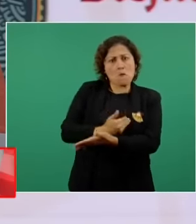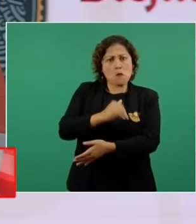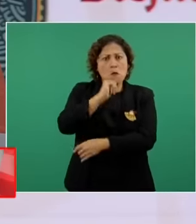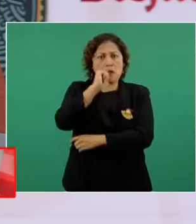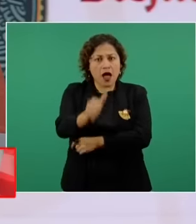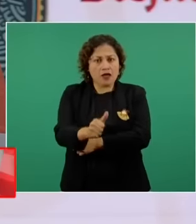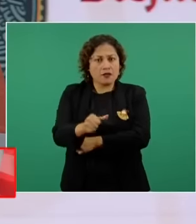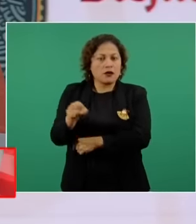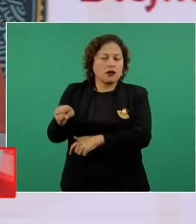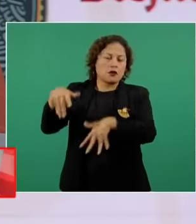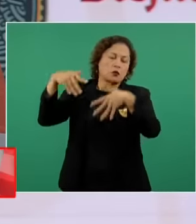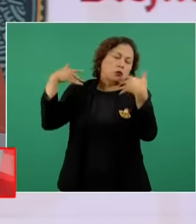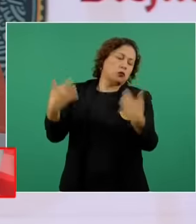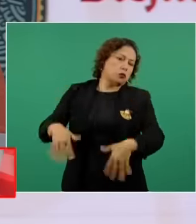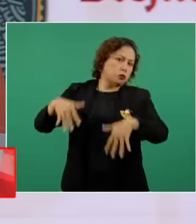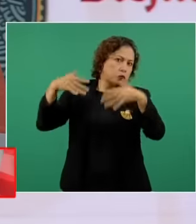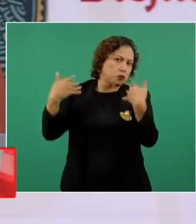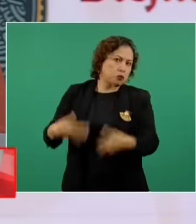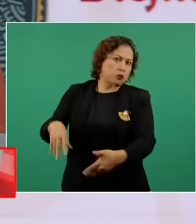es una indiscutible